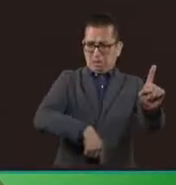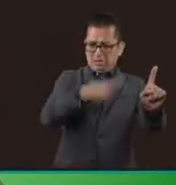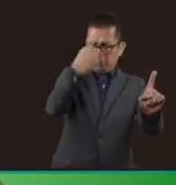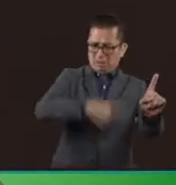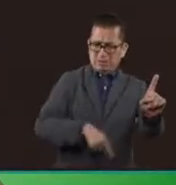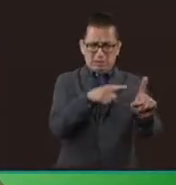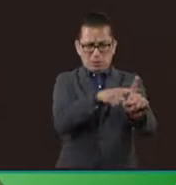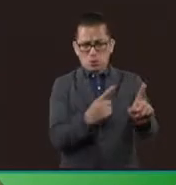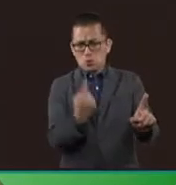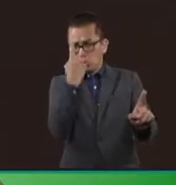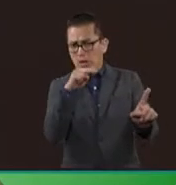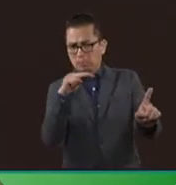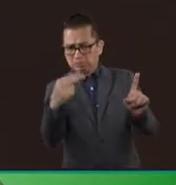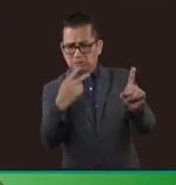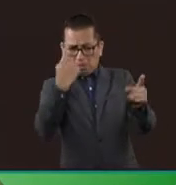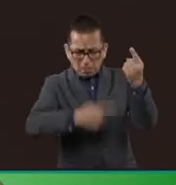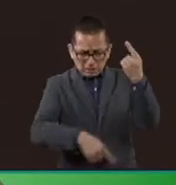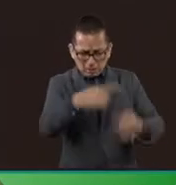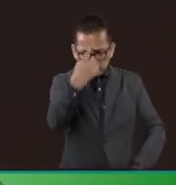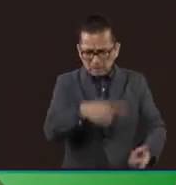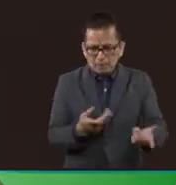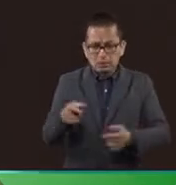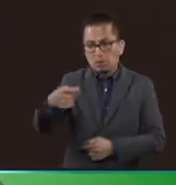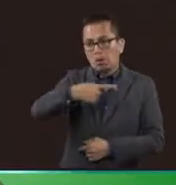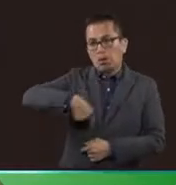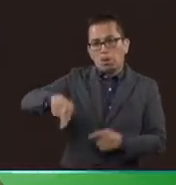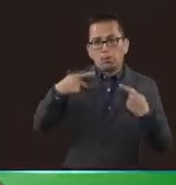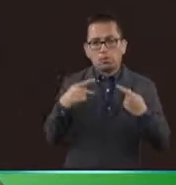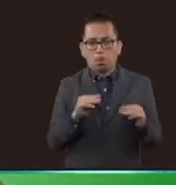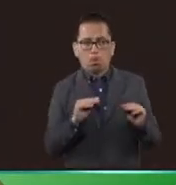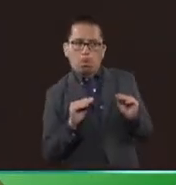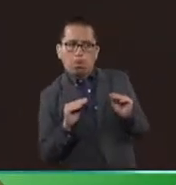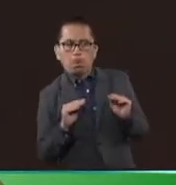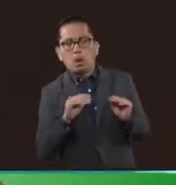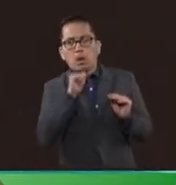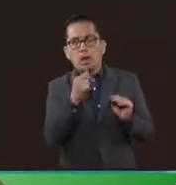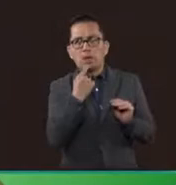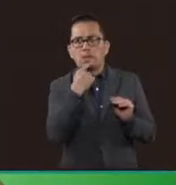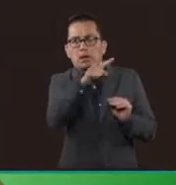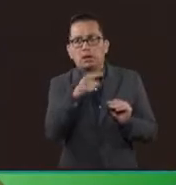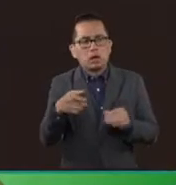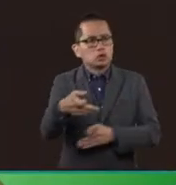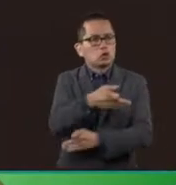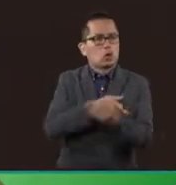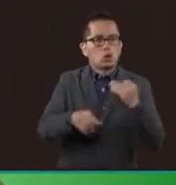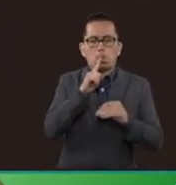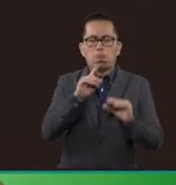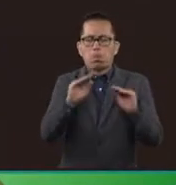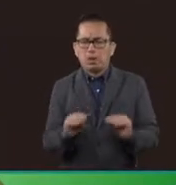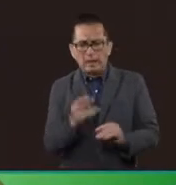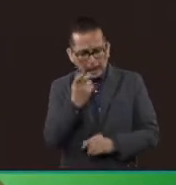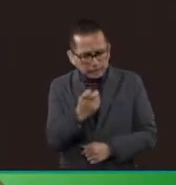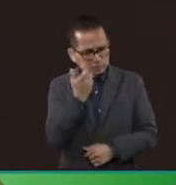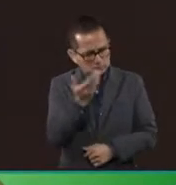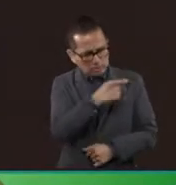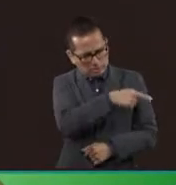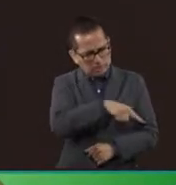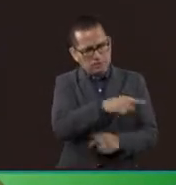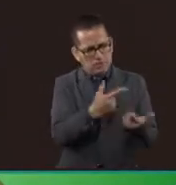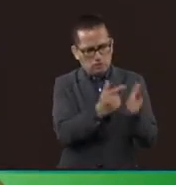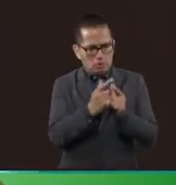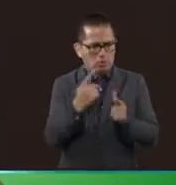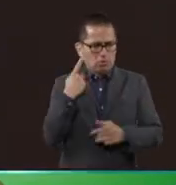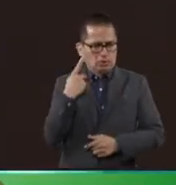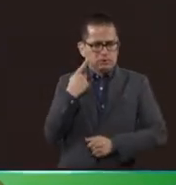visión que nadie ponga un solo pero ni siquiera el poder judicial el día de hoy el